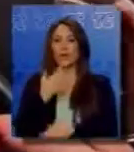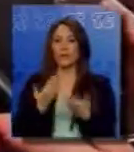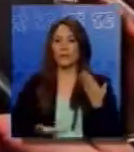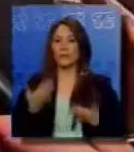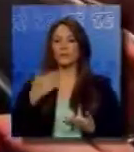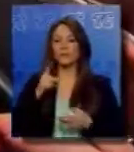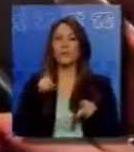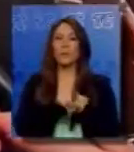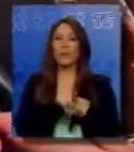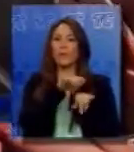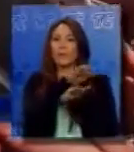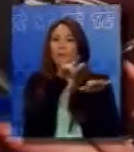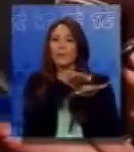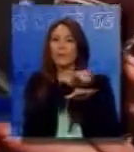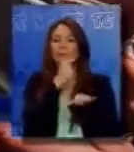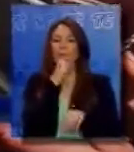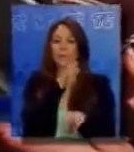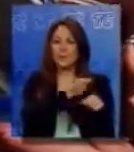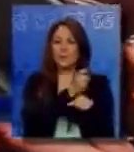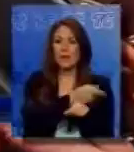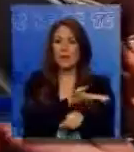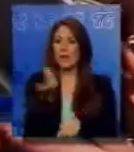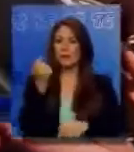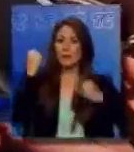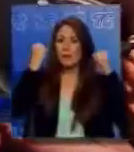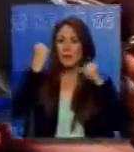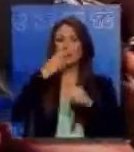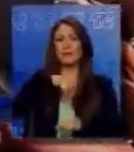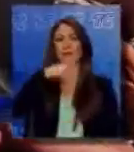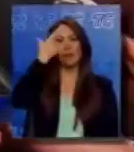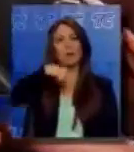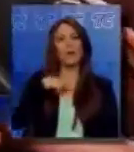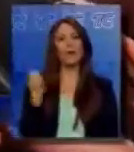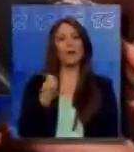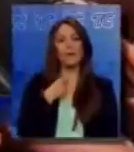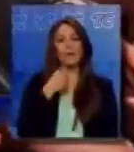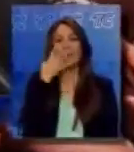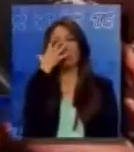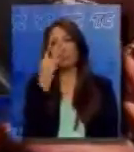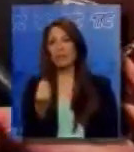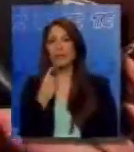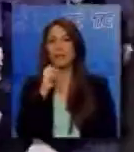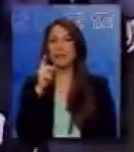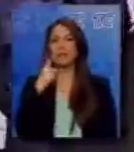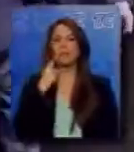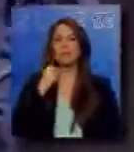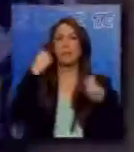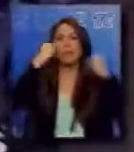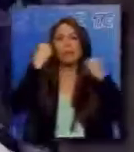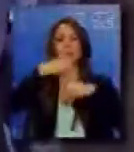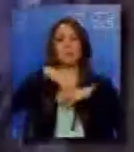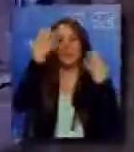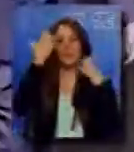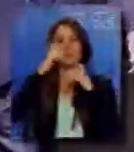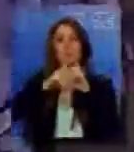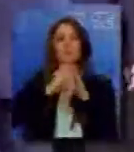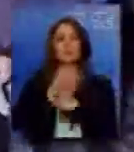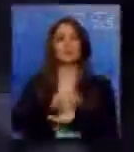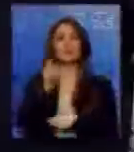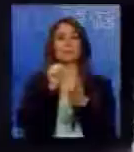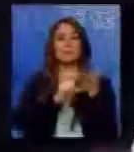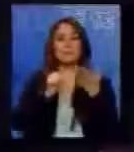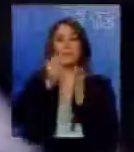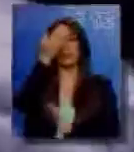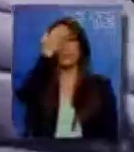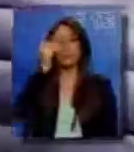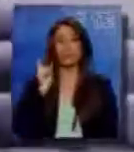que manipula, gente que está mal informada, que tiene otras intenciones de afectar sobre todo a la institucionalidad. El ministro recorrió los exteriores y las